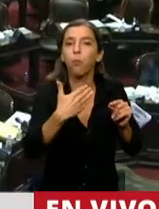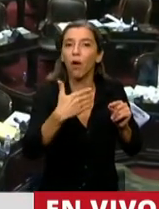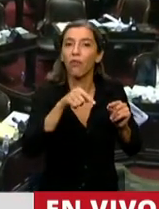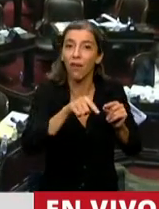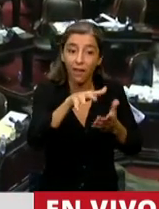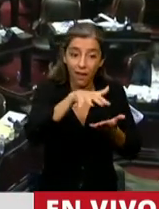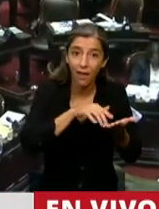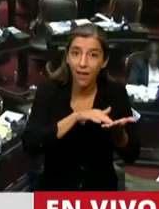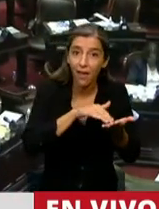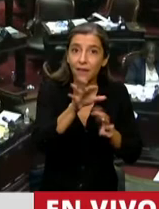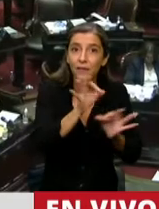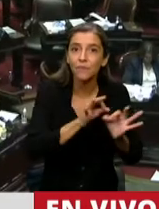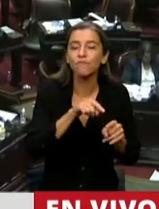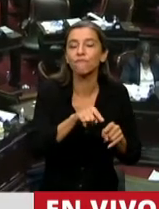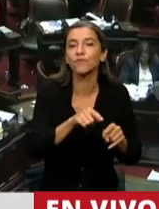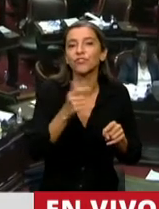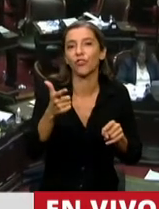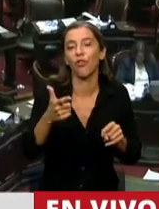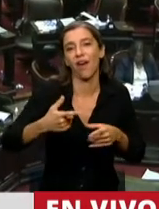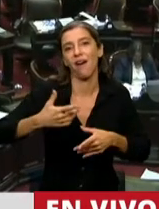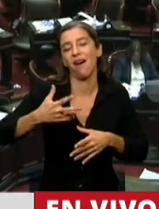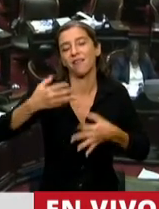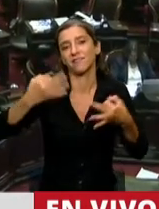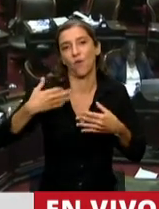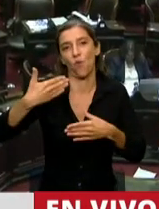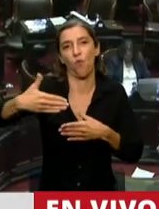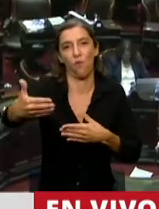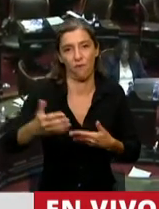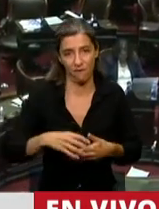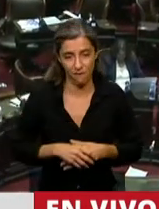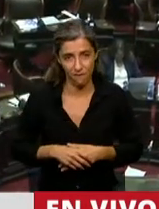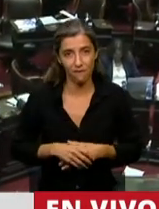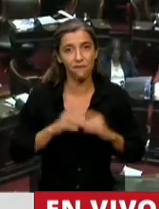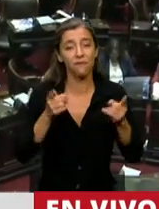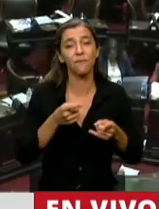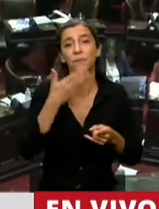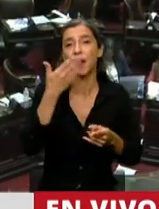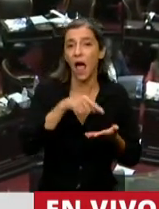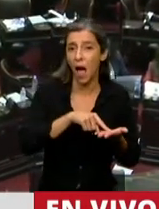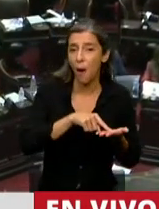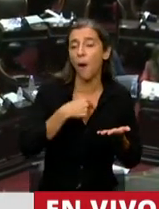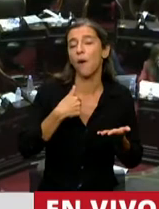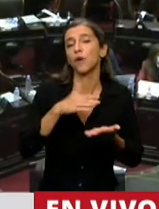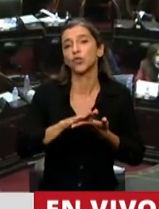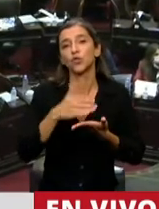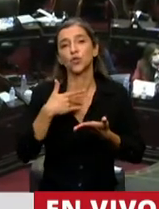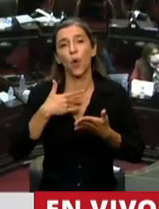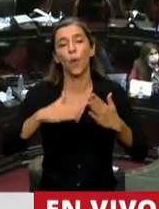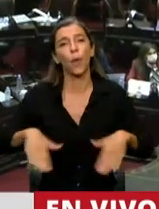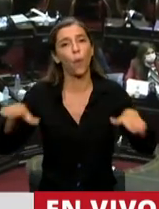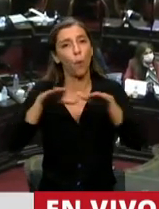proyecto también habla de equidad, habla del rol de la mujer en la ciencia, que